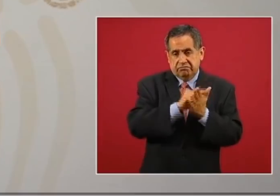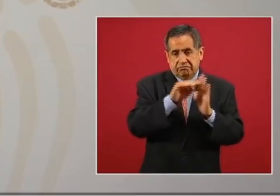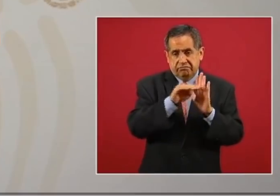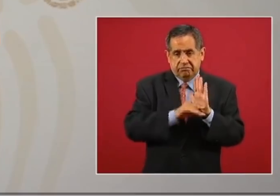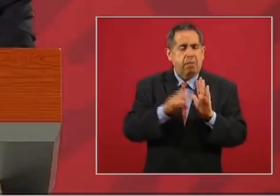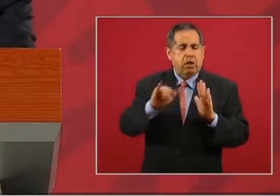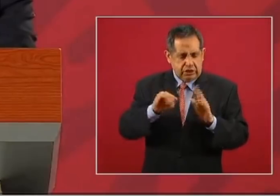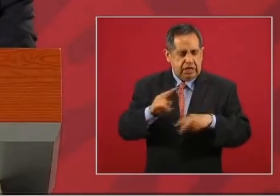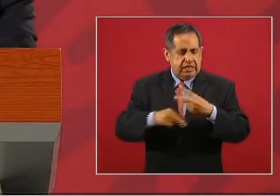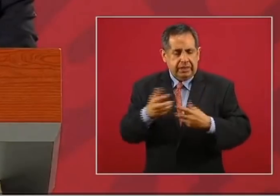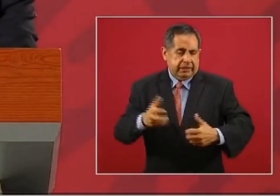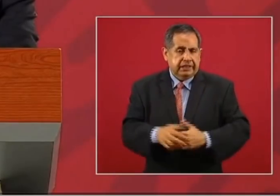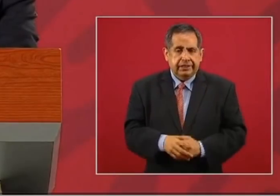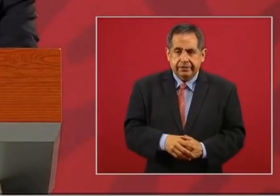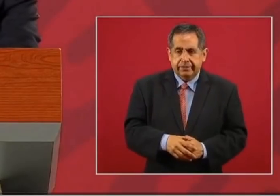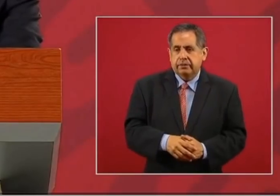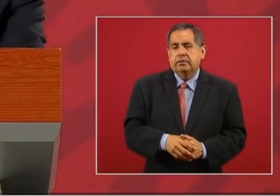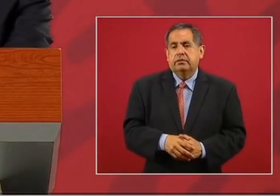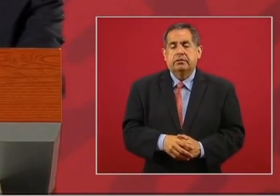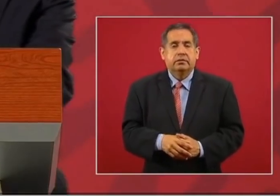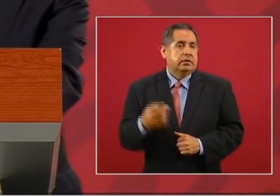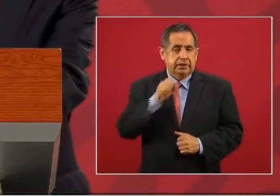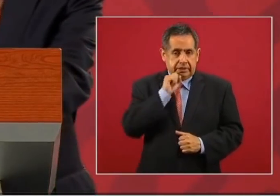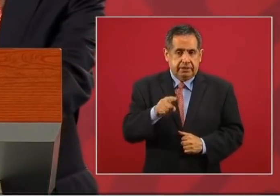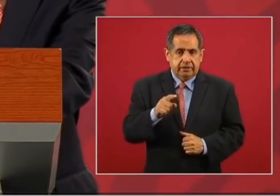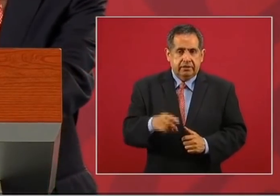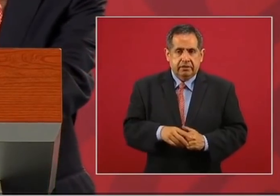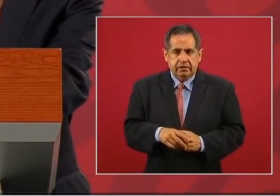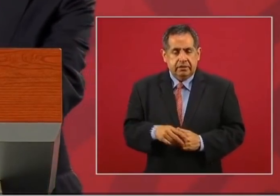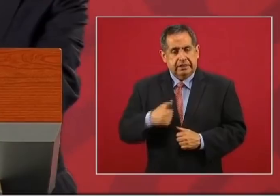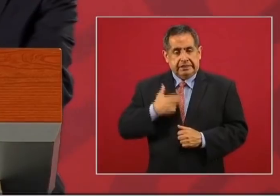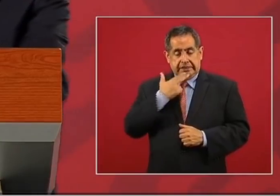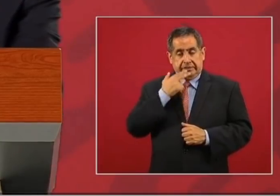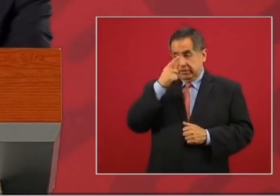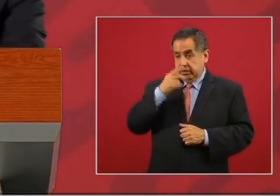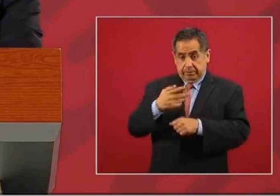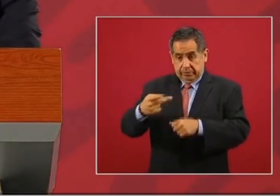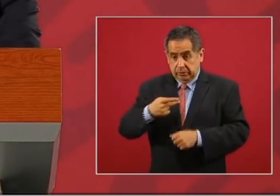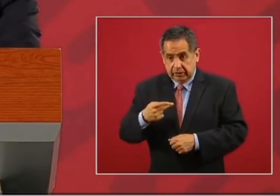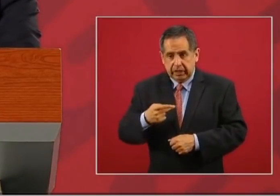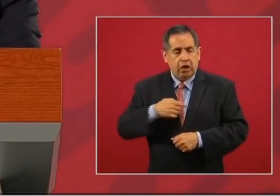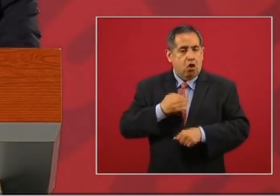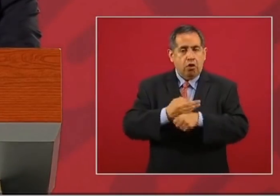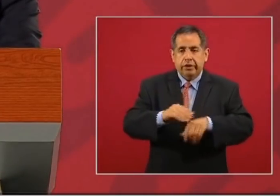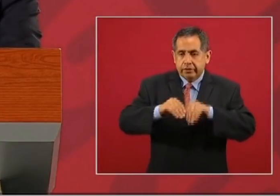sí se va a hacer. Esto también me sirve para que yo